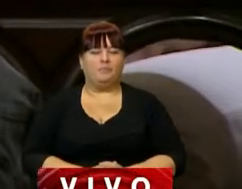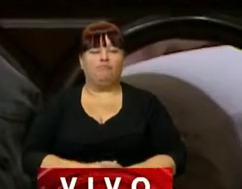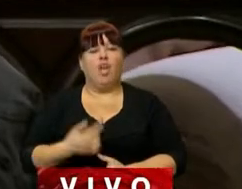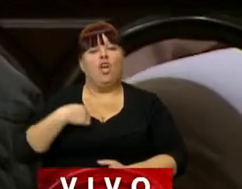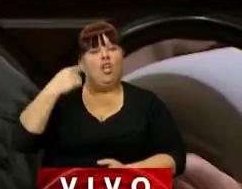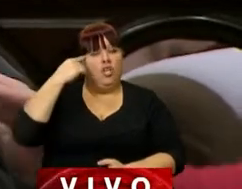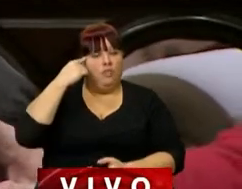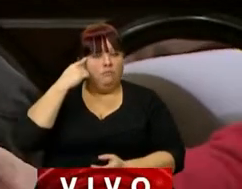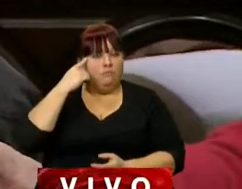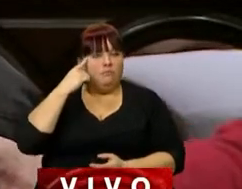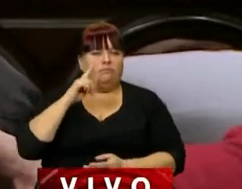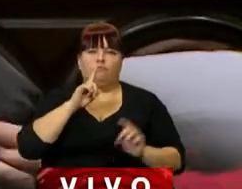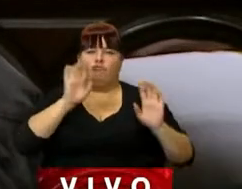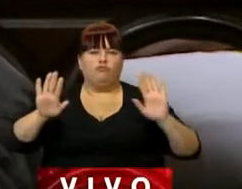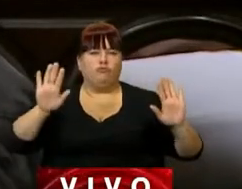creo que...